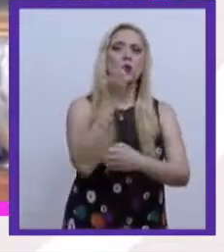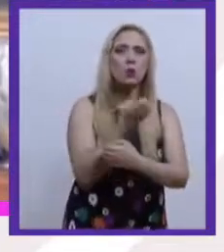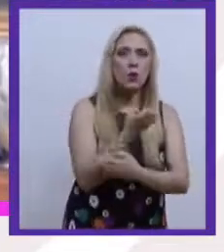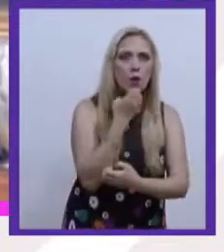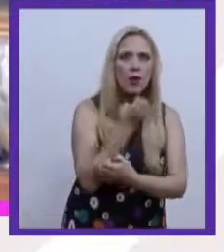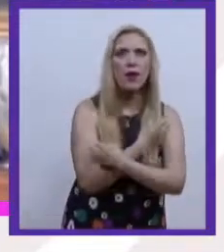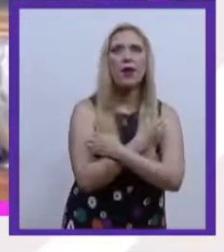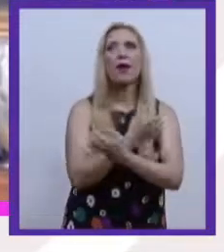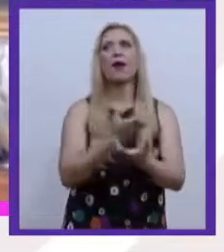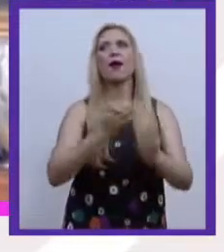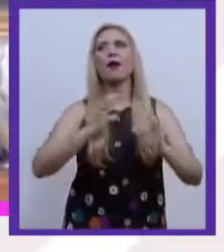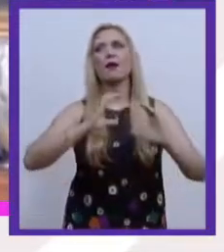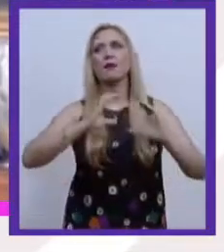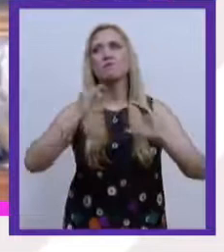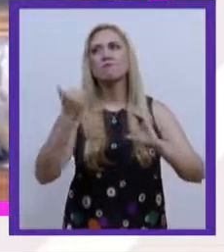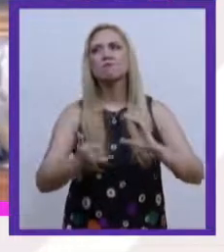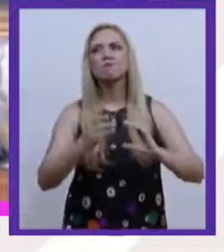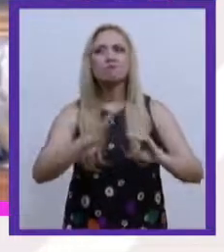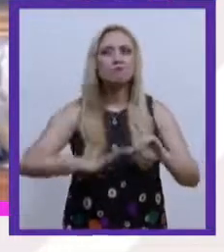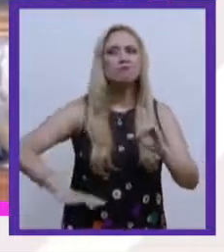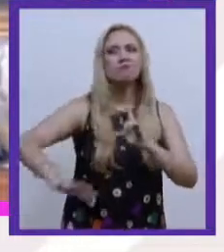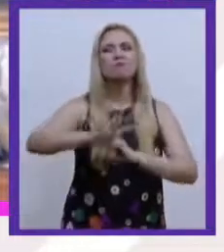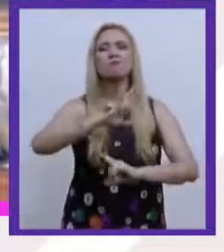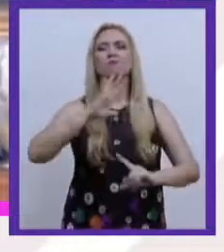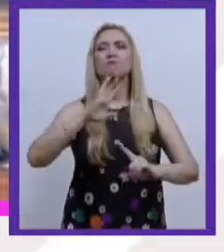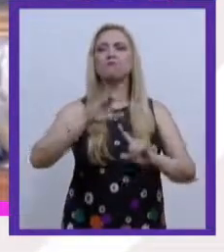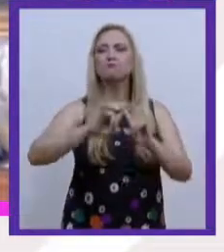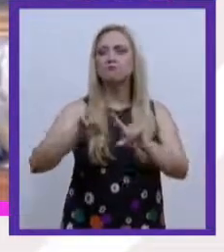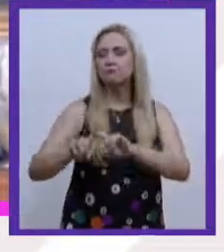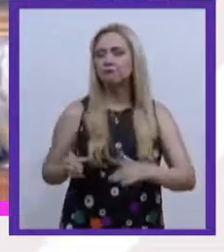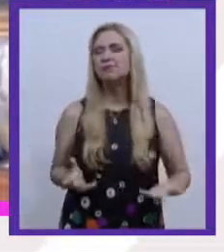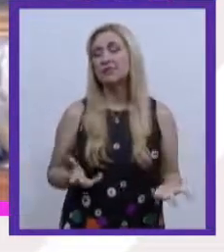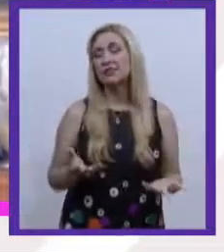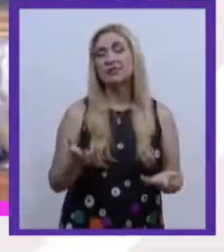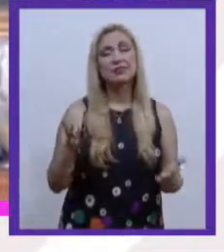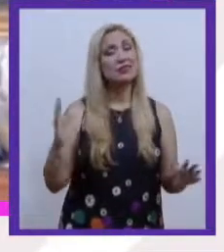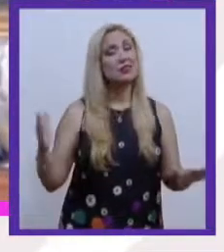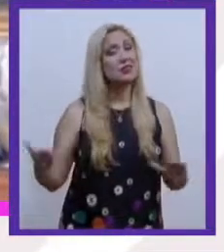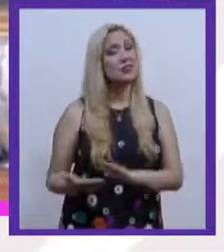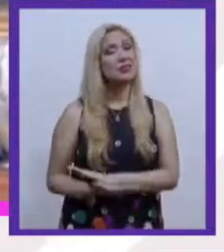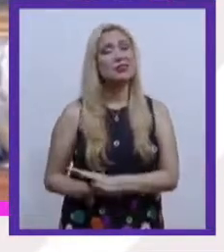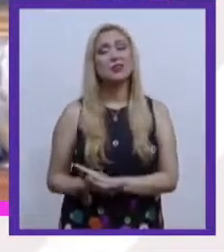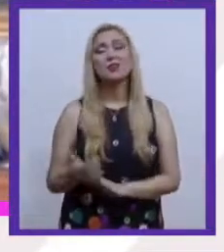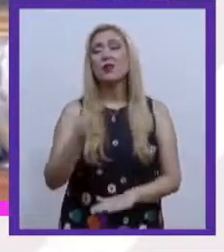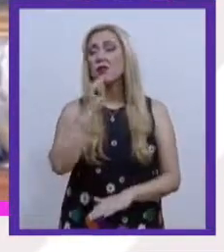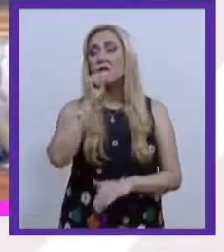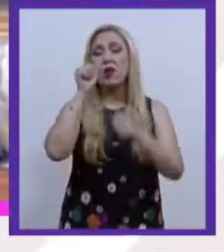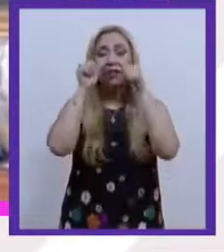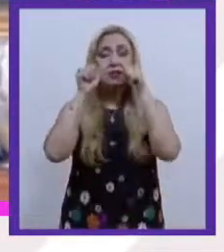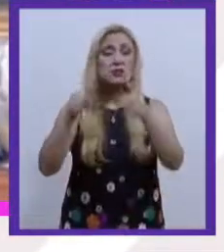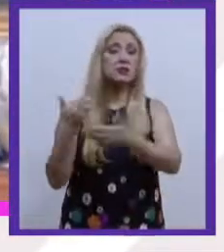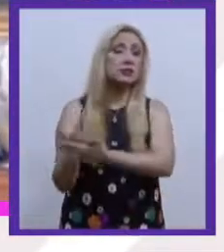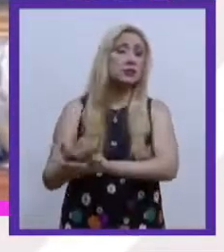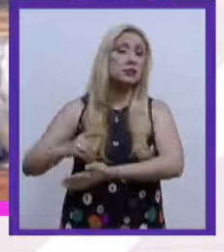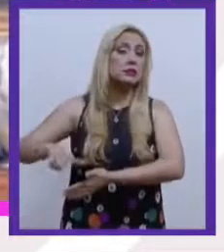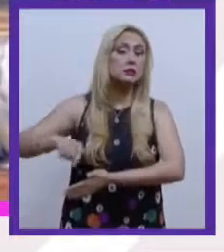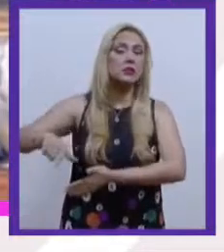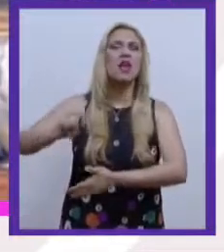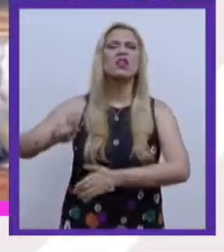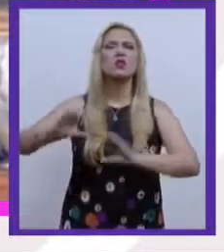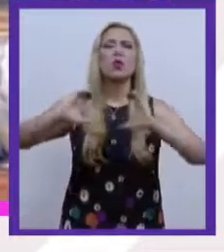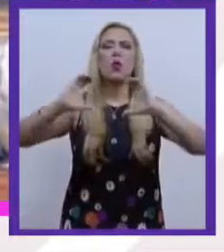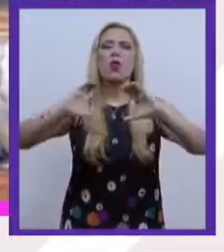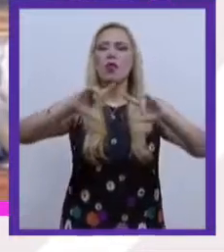entre otras. Un pendiente enorme en nuestro país es el Sistema Nacional de Cuidados, uno que contemple las necesidades de las